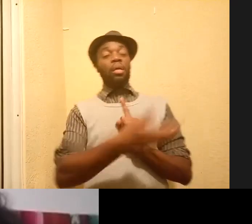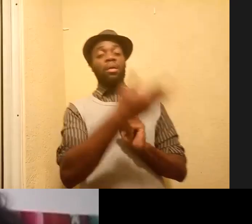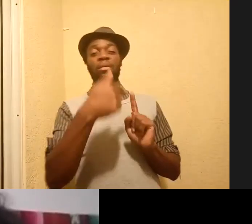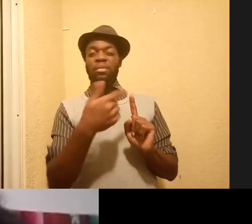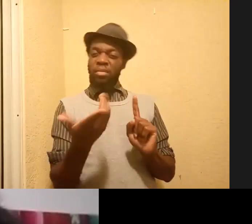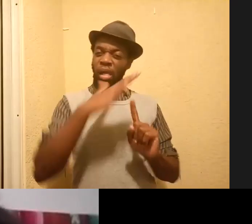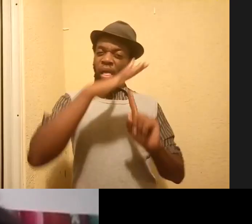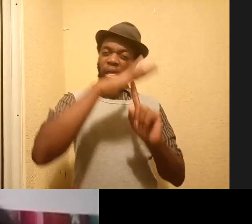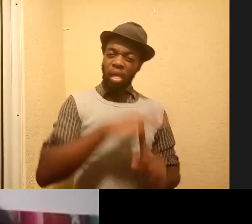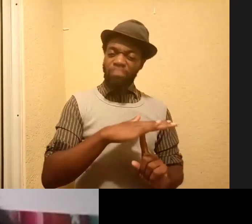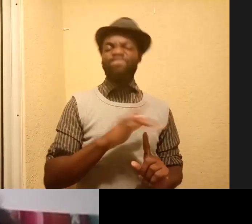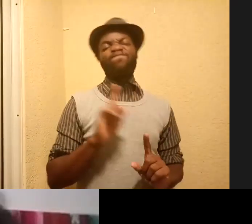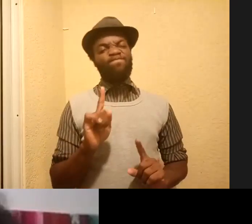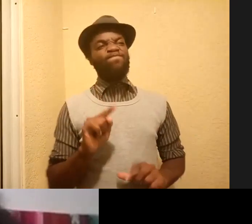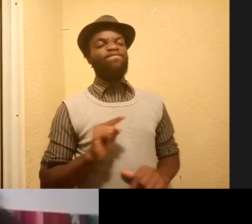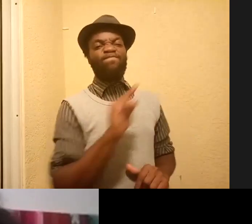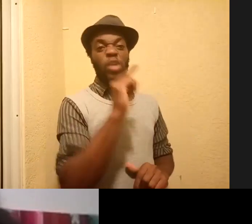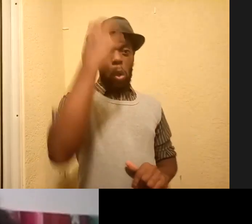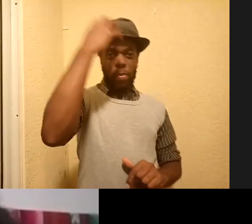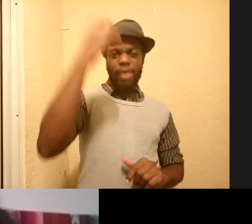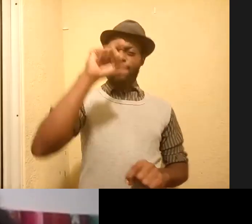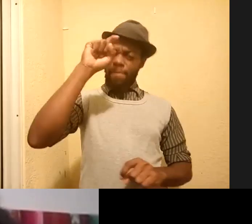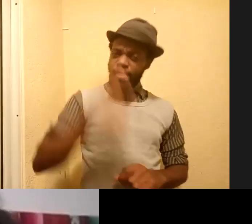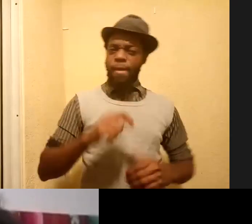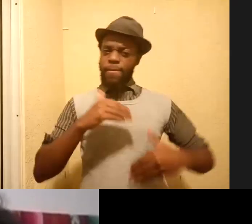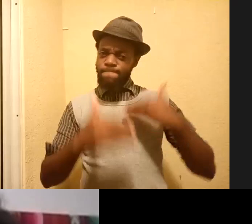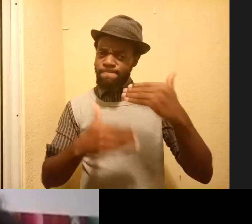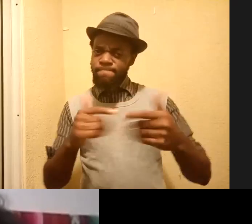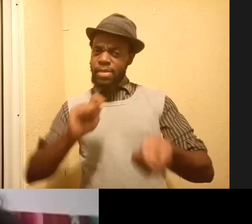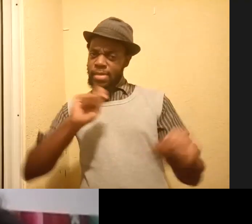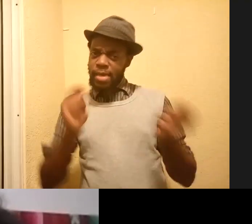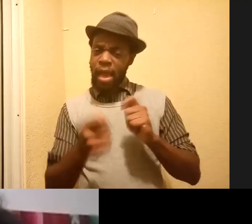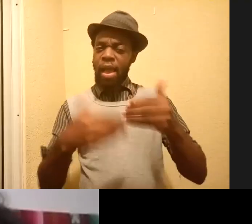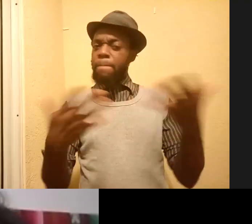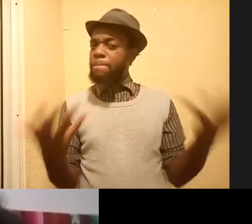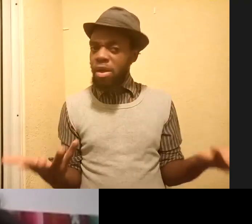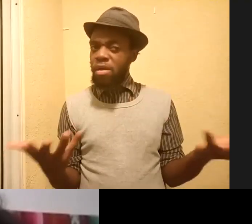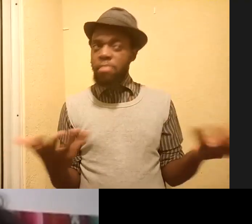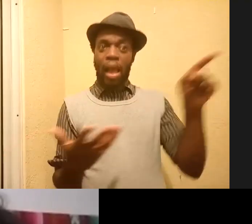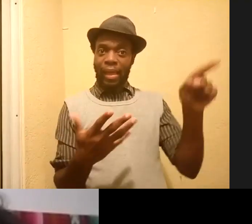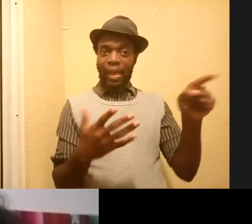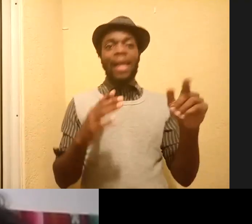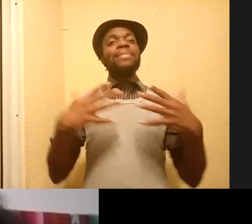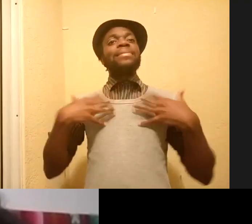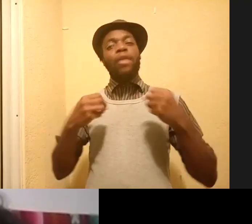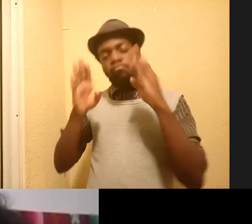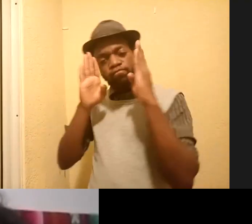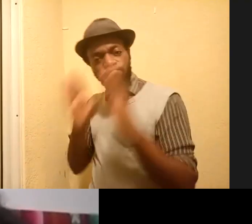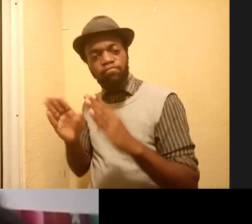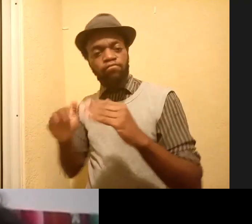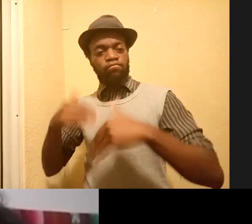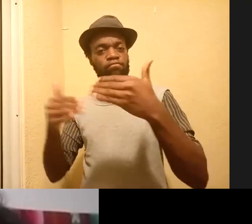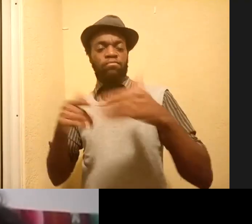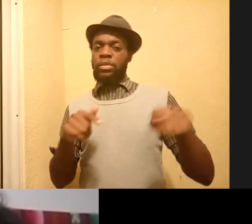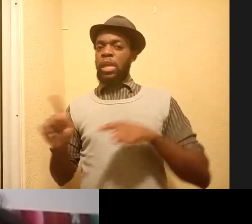servicios de atención y prestadores de salud de ejercer estas acciones para que no